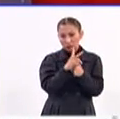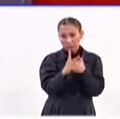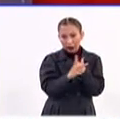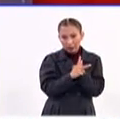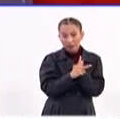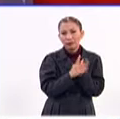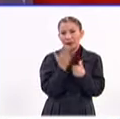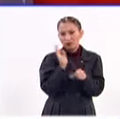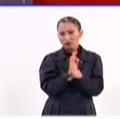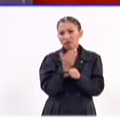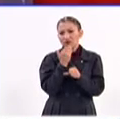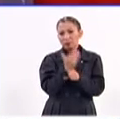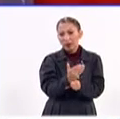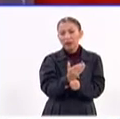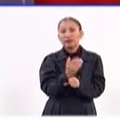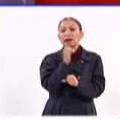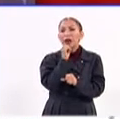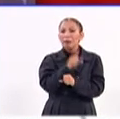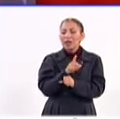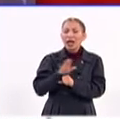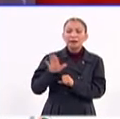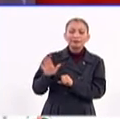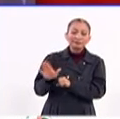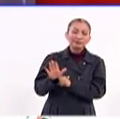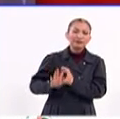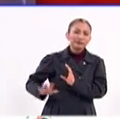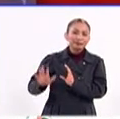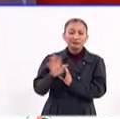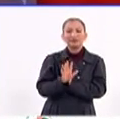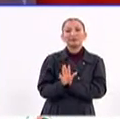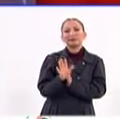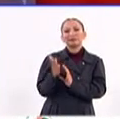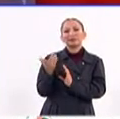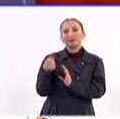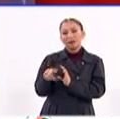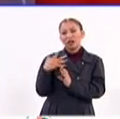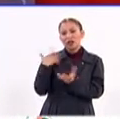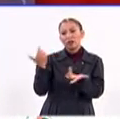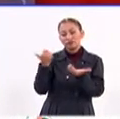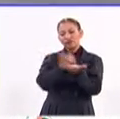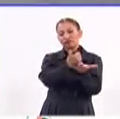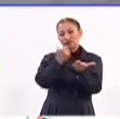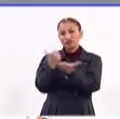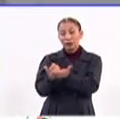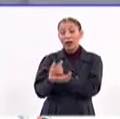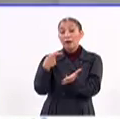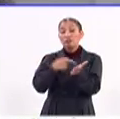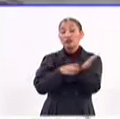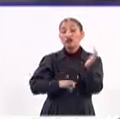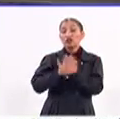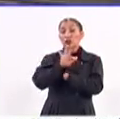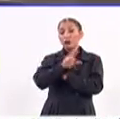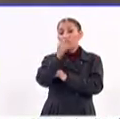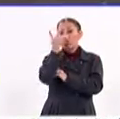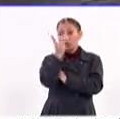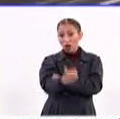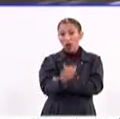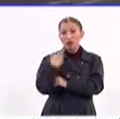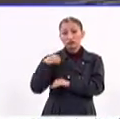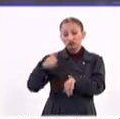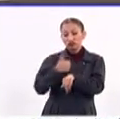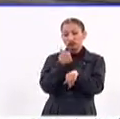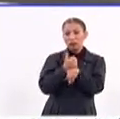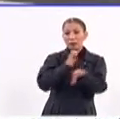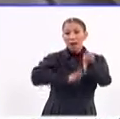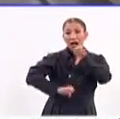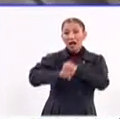bilaterales se han fortalecido, sino también en el ámbito de cooperación. En 1952 se